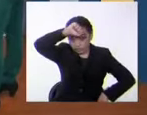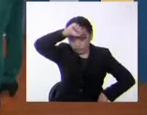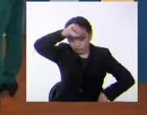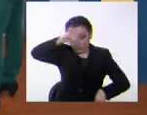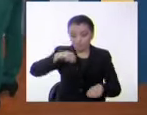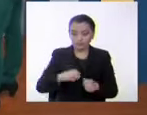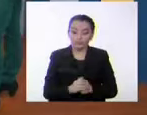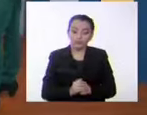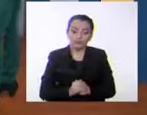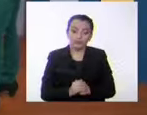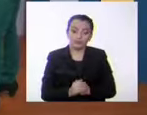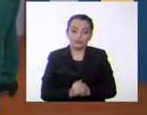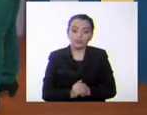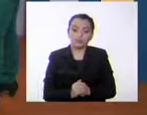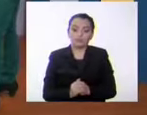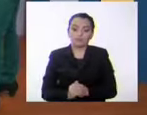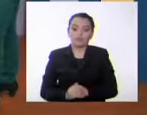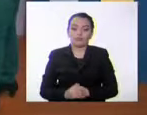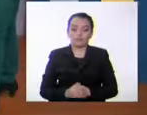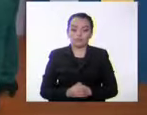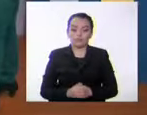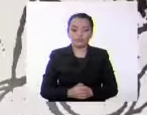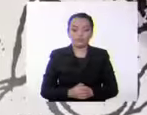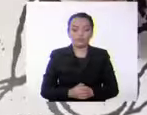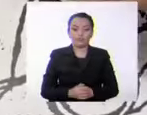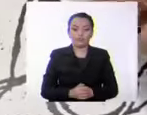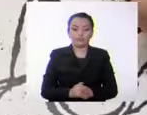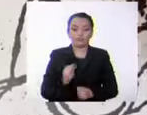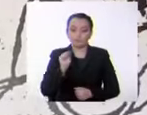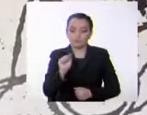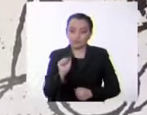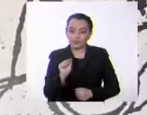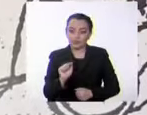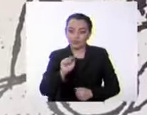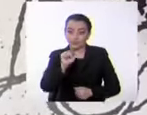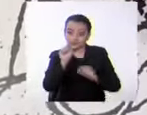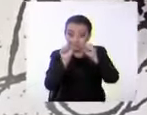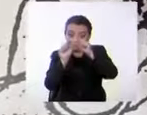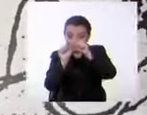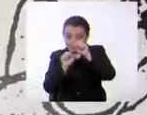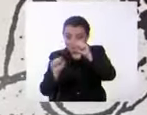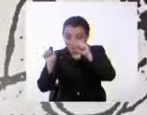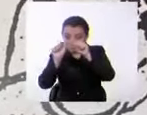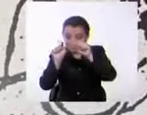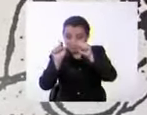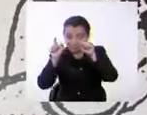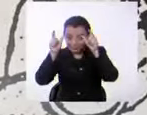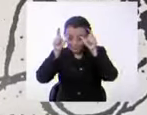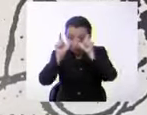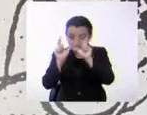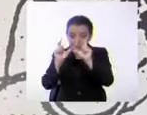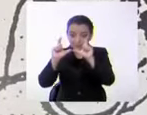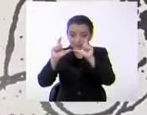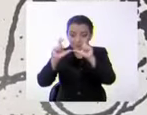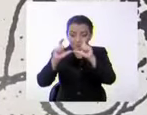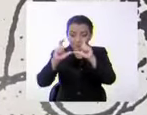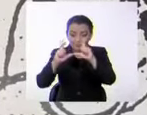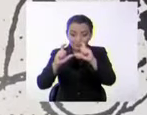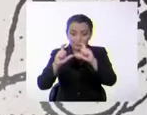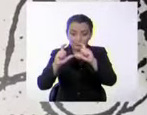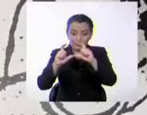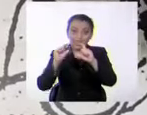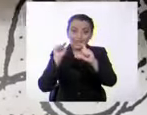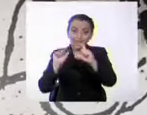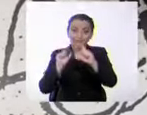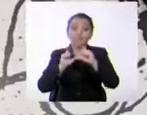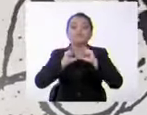representado, y la figura que está acá en esta esquina representa el jade, es un collar de